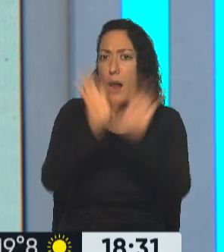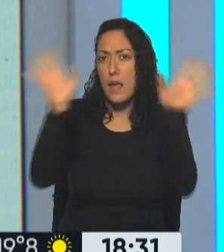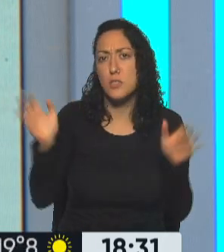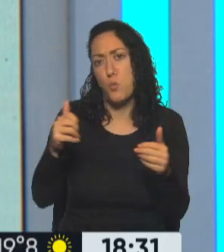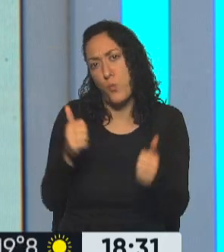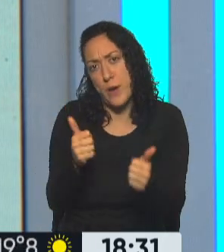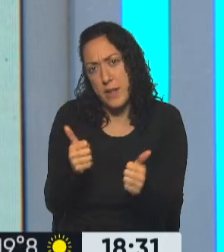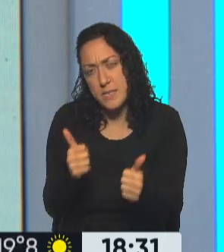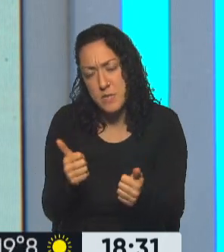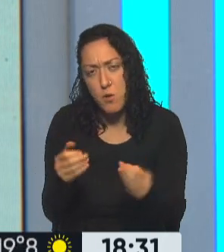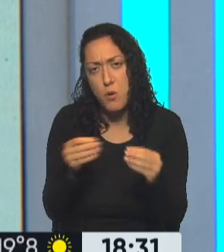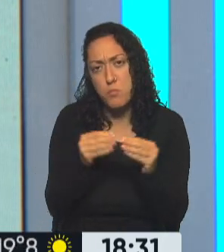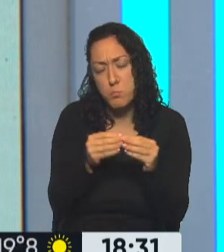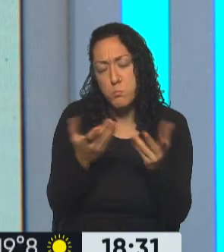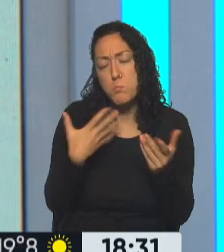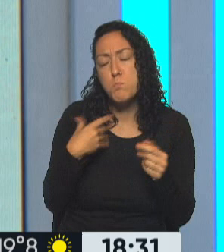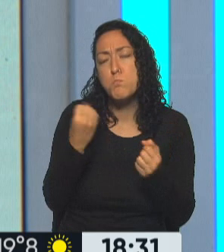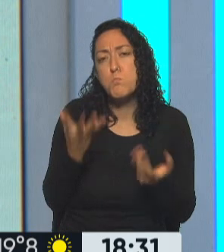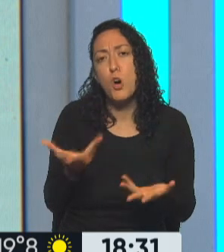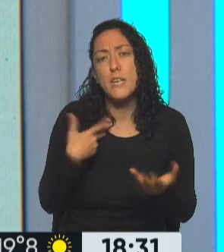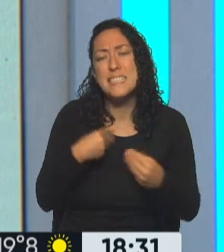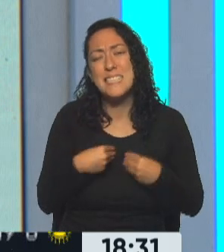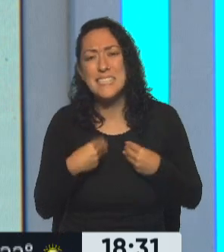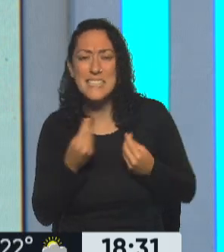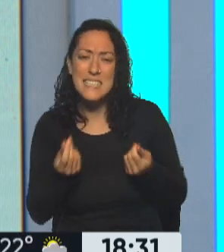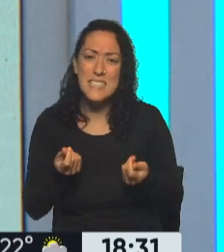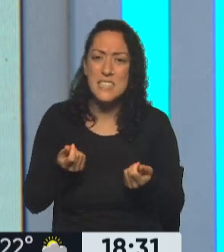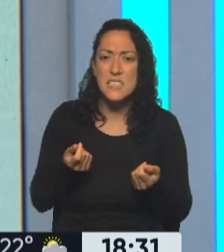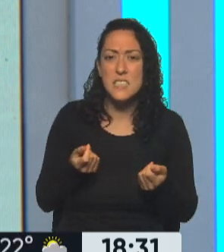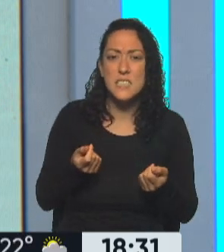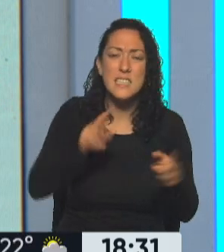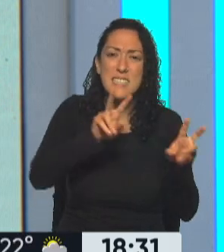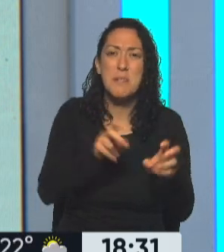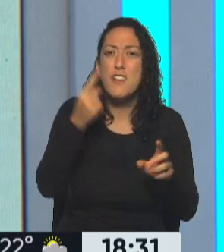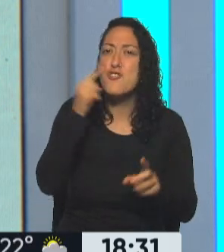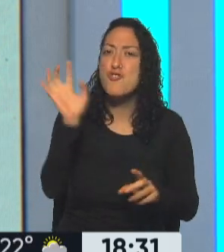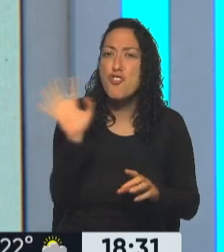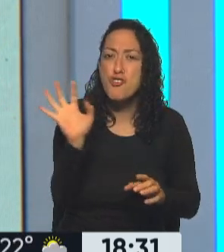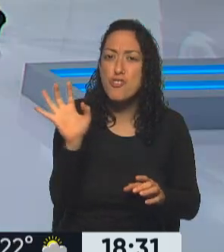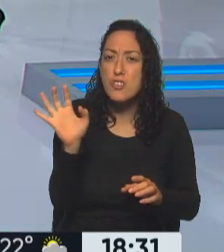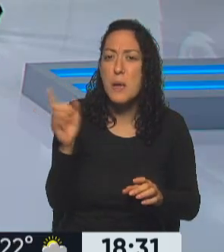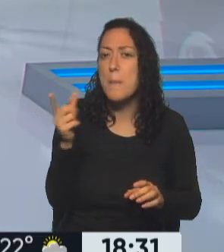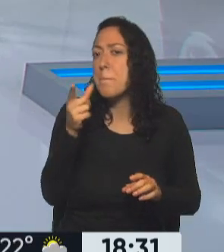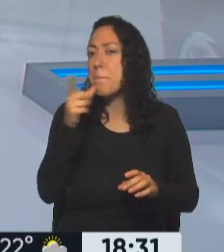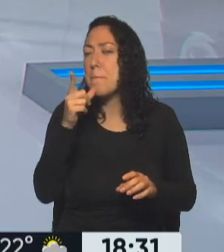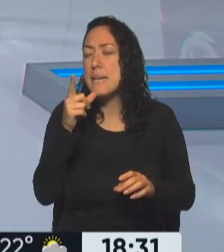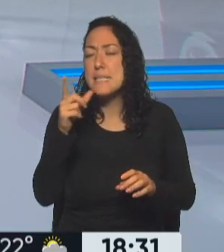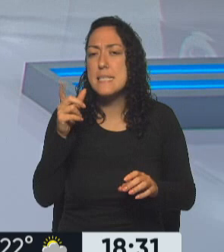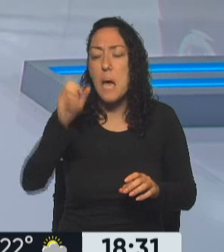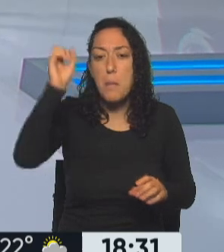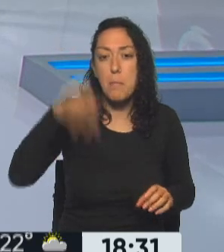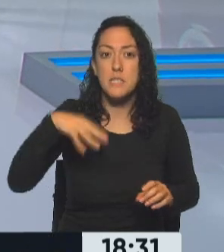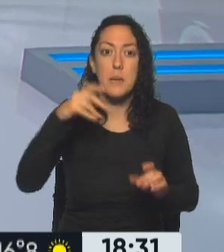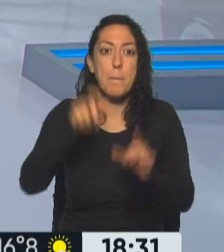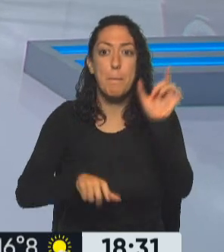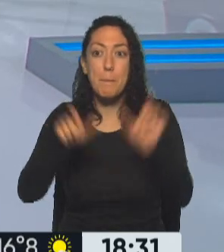cuentes, Irina, porque da la sensación, sobre todo para quienes no conocen del tema, de que esto apareció como para las